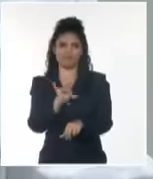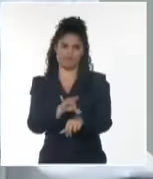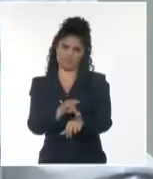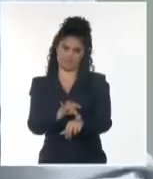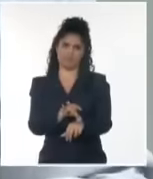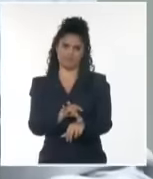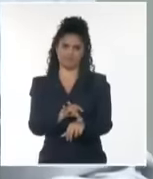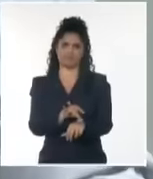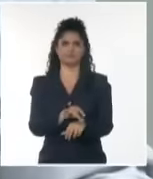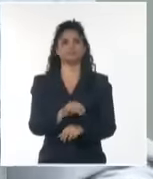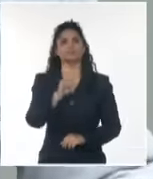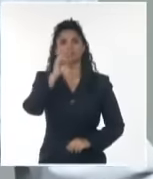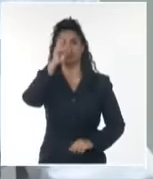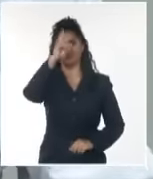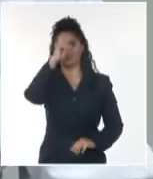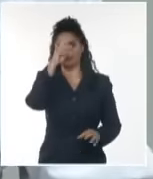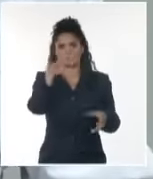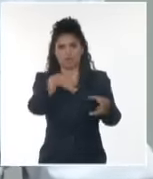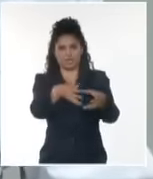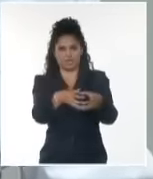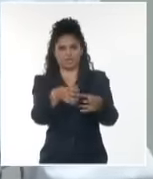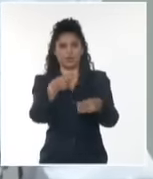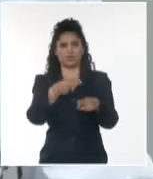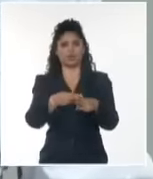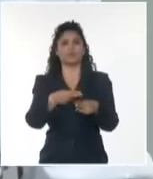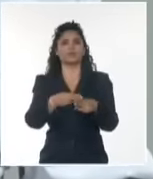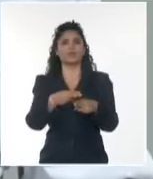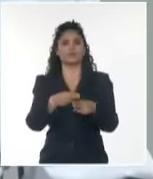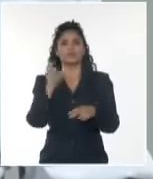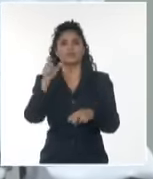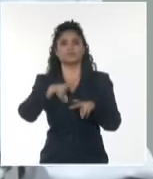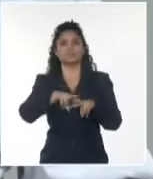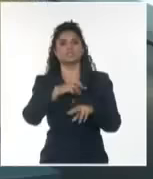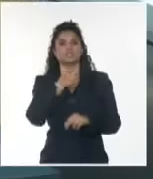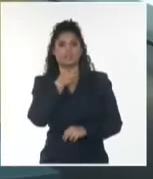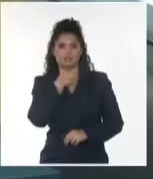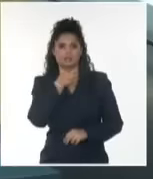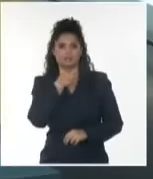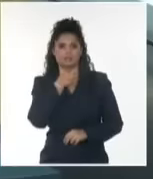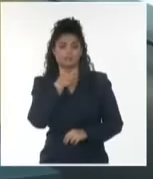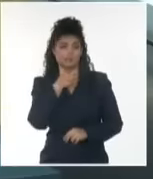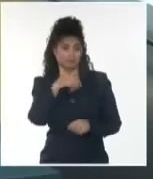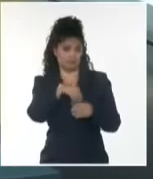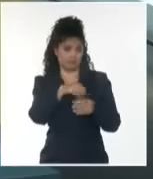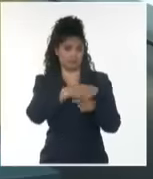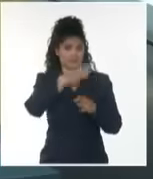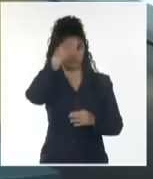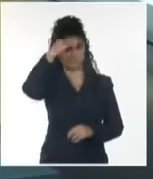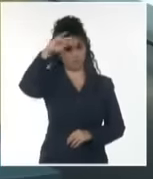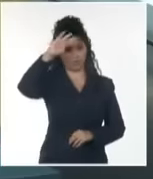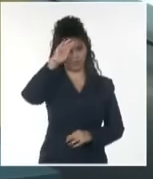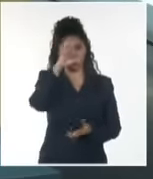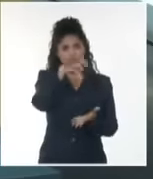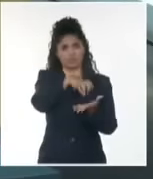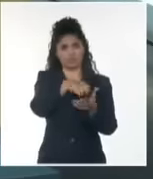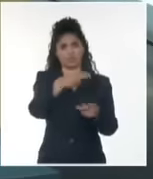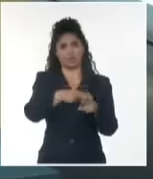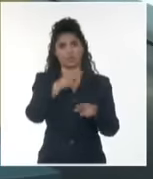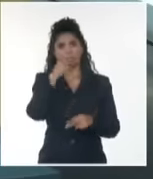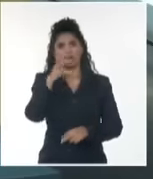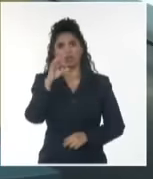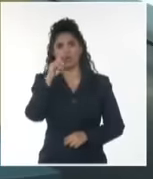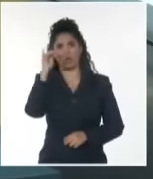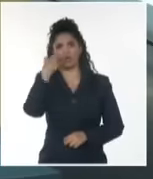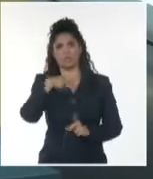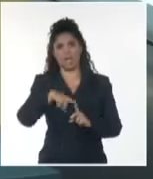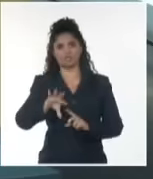en el policlínico Ernesto Che Guevara, que es en Santiago de Cuba, eso es en el poblado de Boniato, que es uno de los poblados de Santiago, y